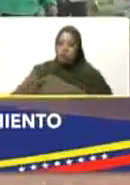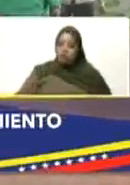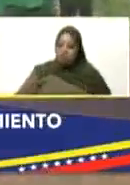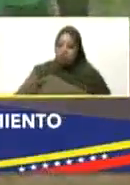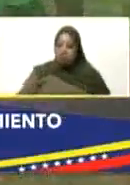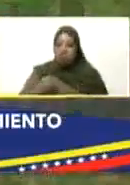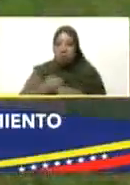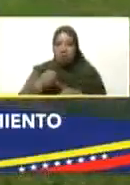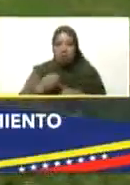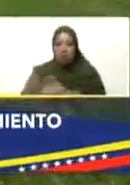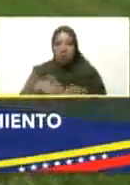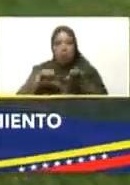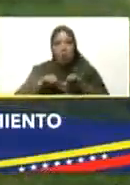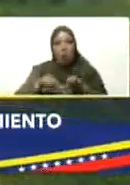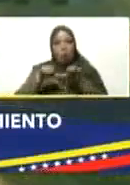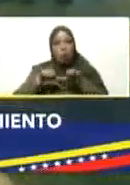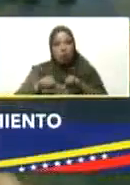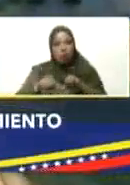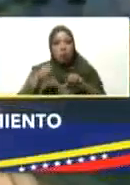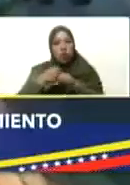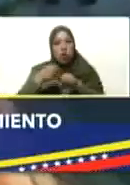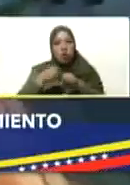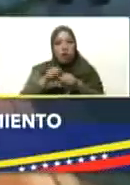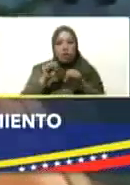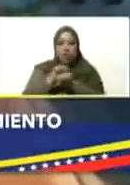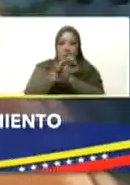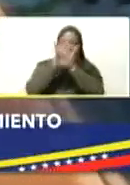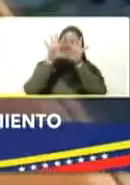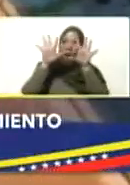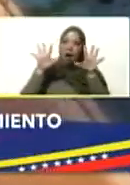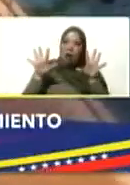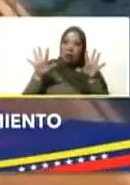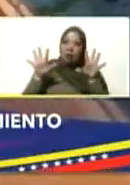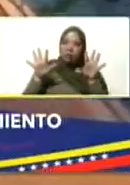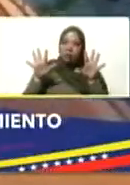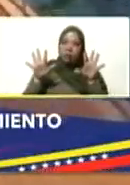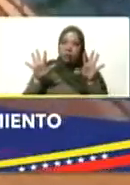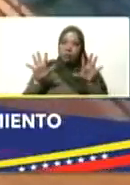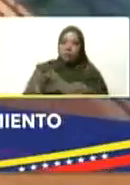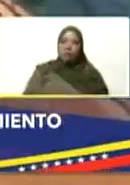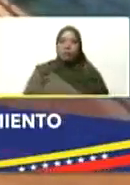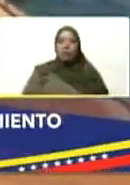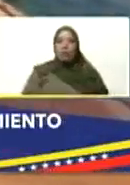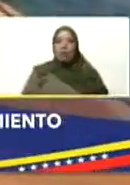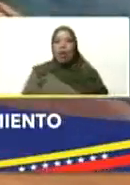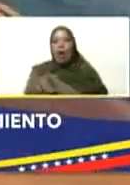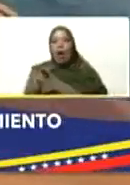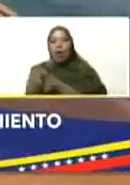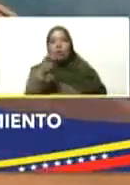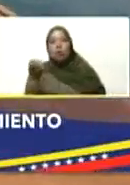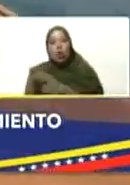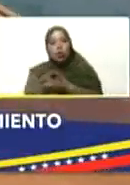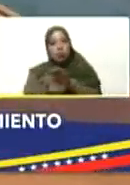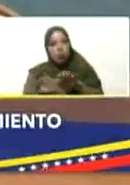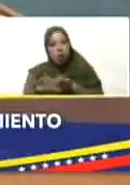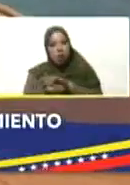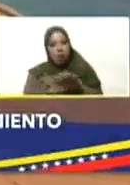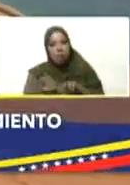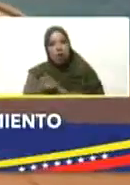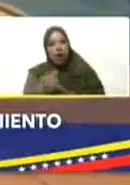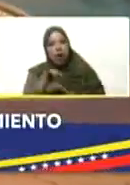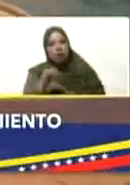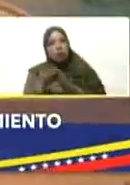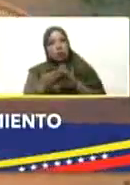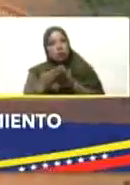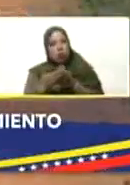con constancia, con dedicación, con transparencia, poniendo en la mesa los problemas colectivos de nuestro pueblo, poniendo en la